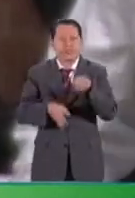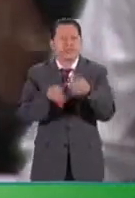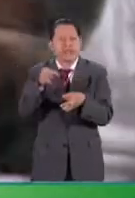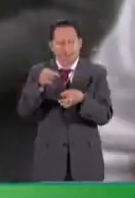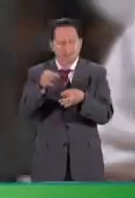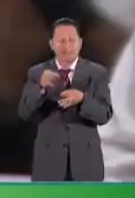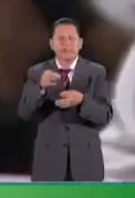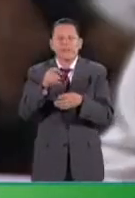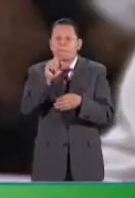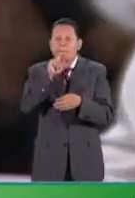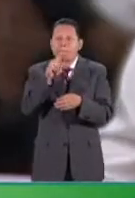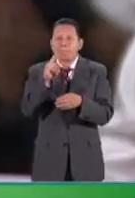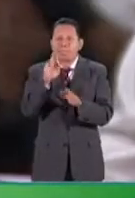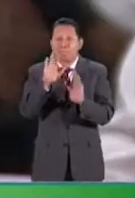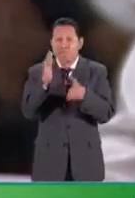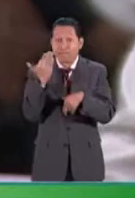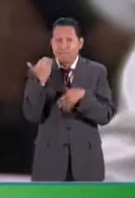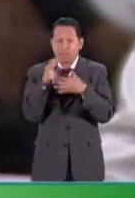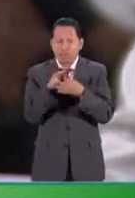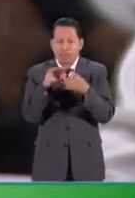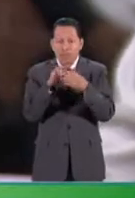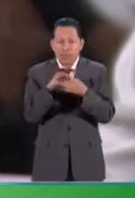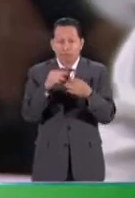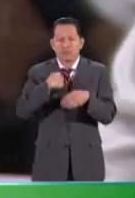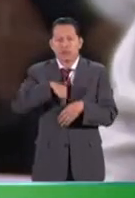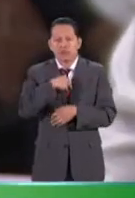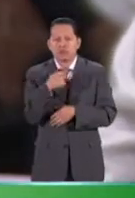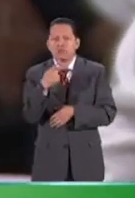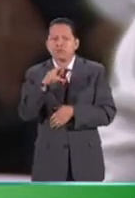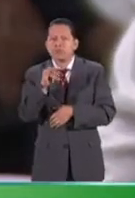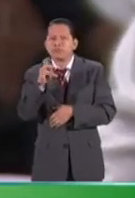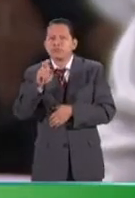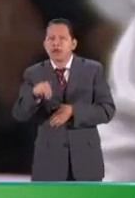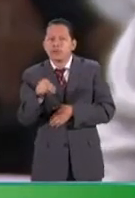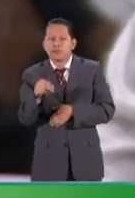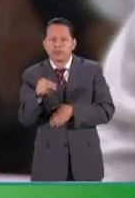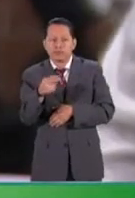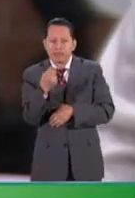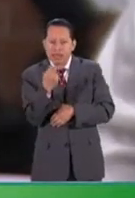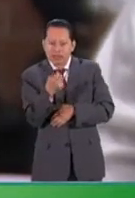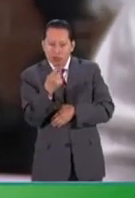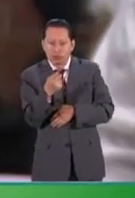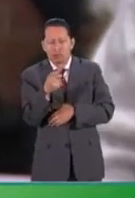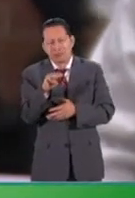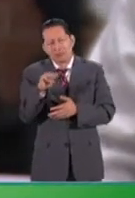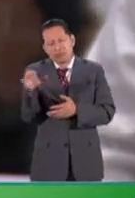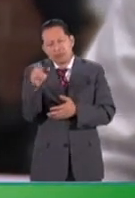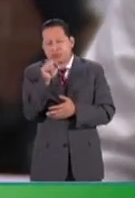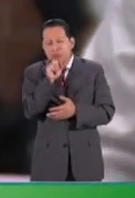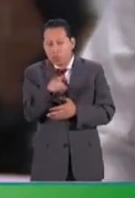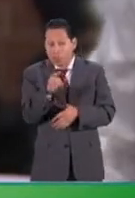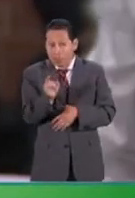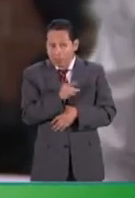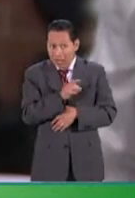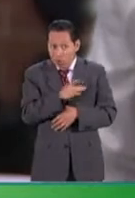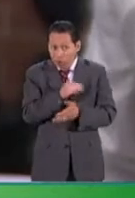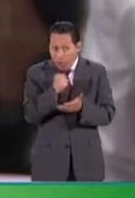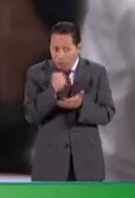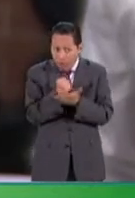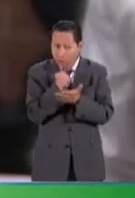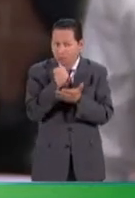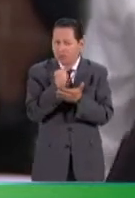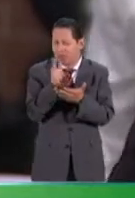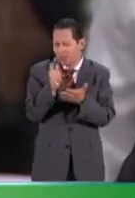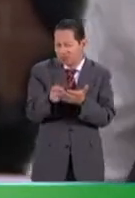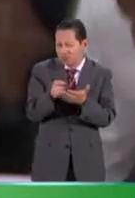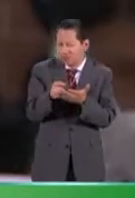Aquí se ha hablado de que tenemos miedo en la oposición de aprobar dicha reforma. Pero ¿sería el miedo de la oposición